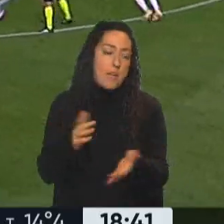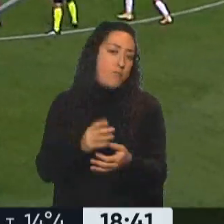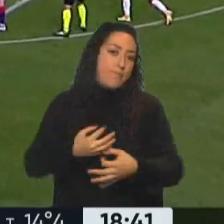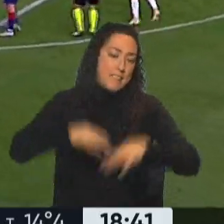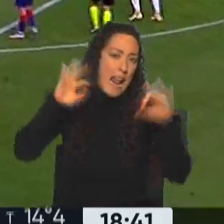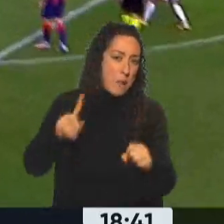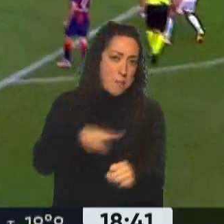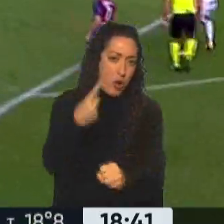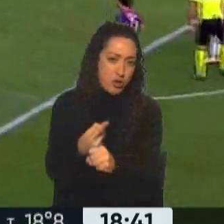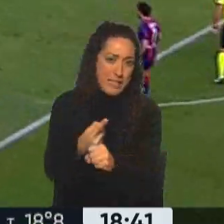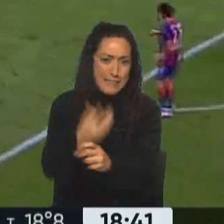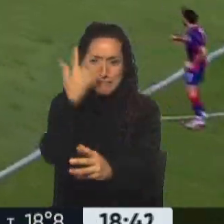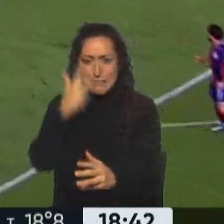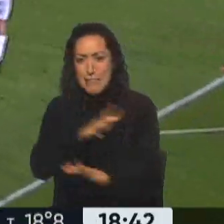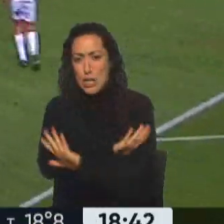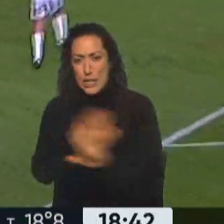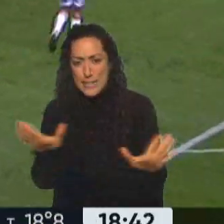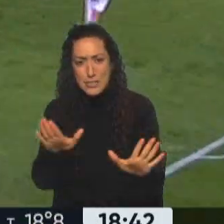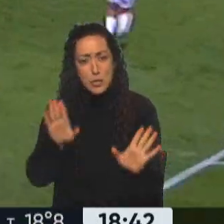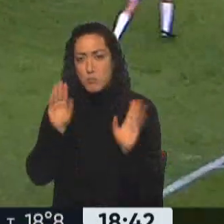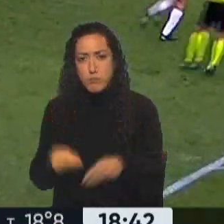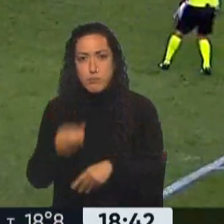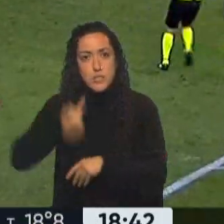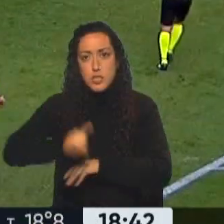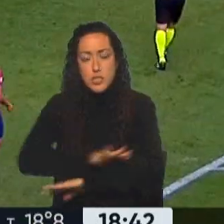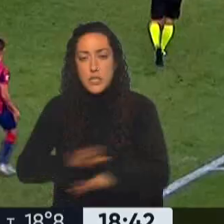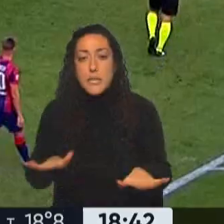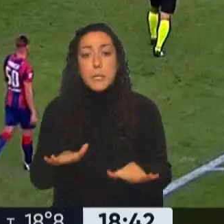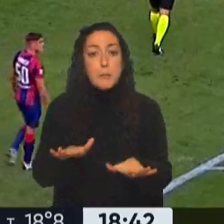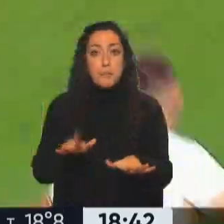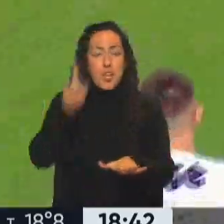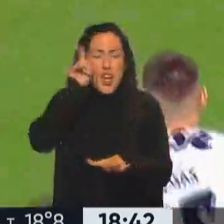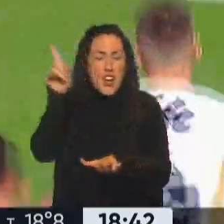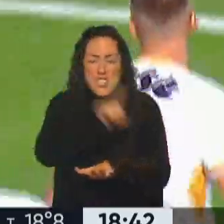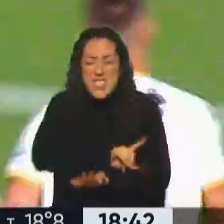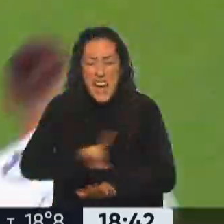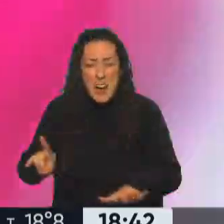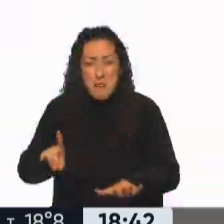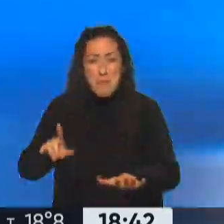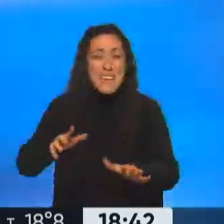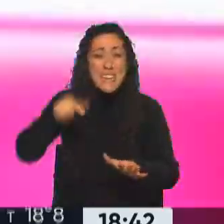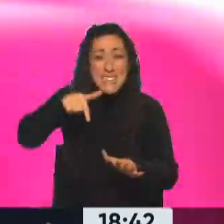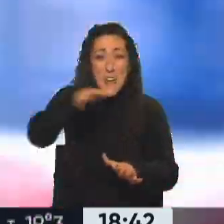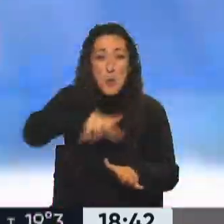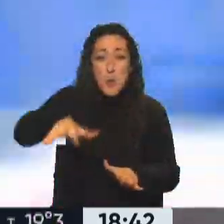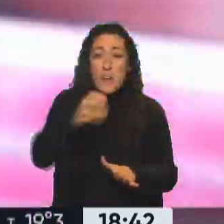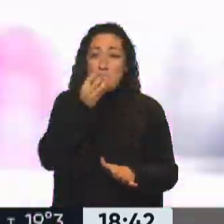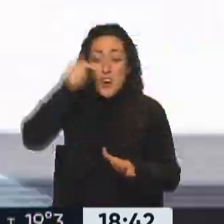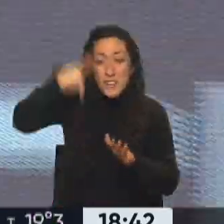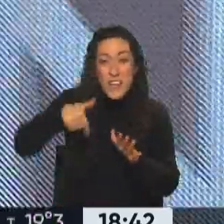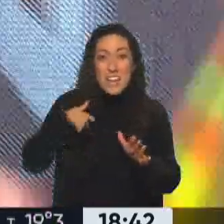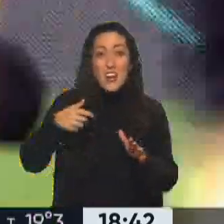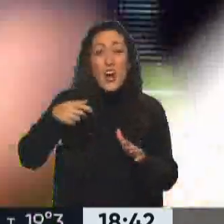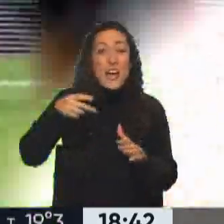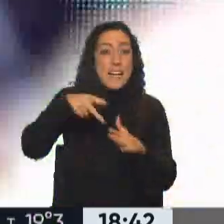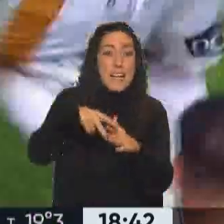salvaba a los jugadores de San Lorenzo y a la dirigencia. No sabés lo que fue el clima en el Bajo Flores en el entretiempo.